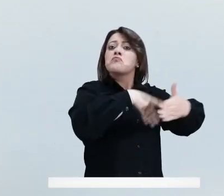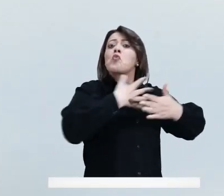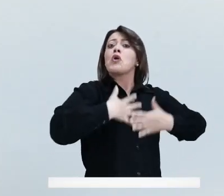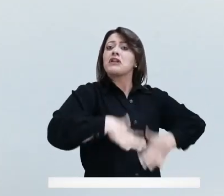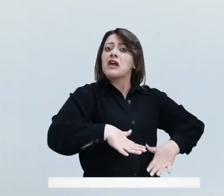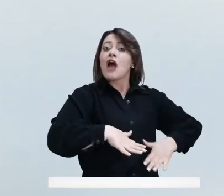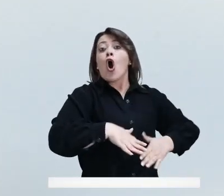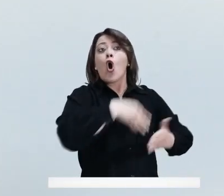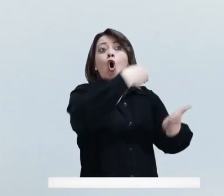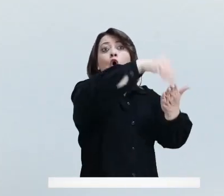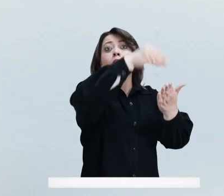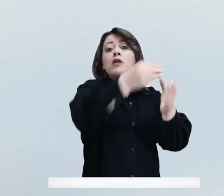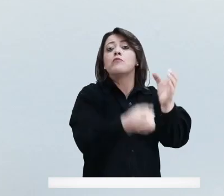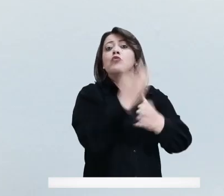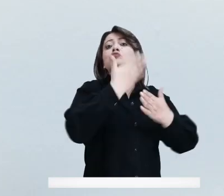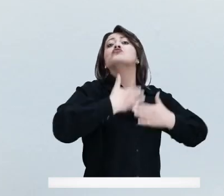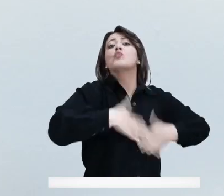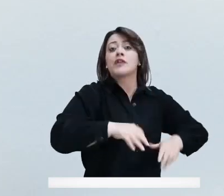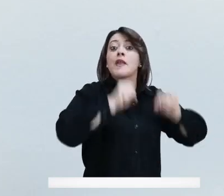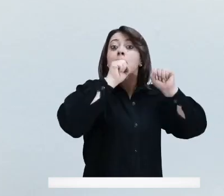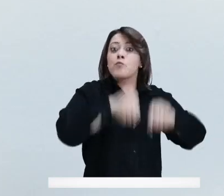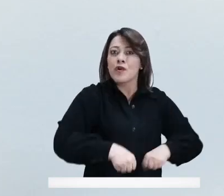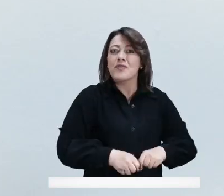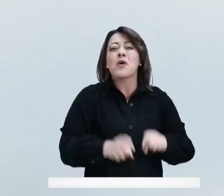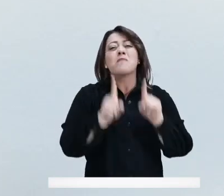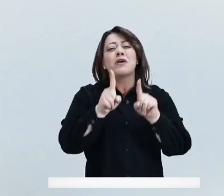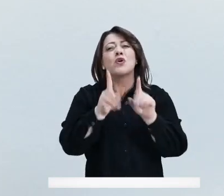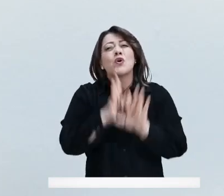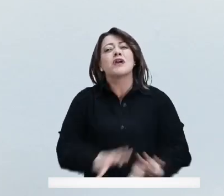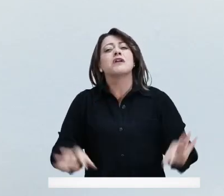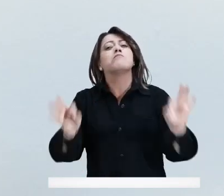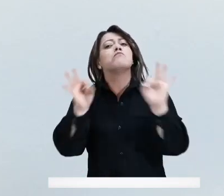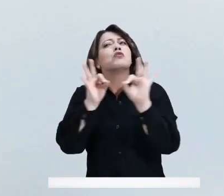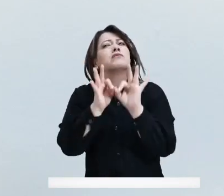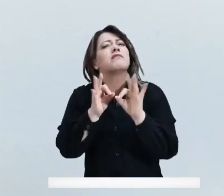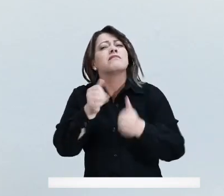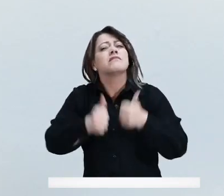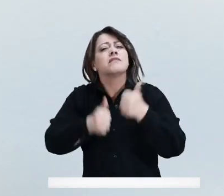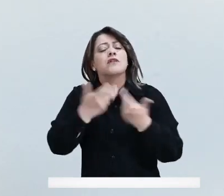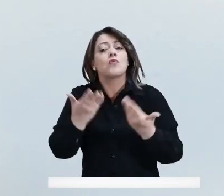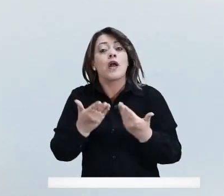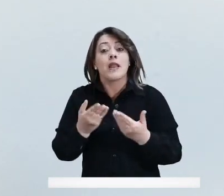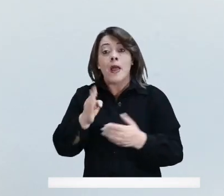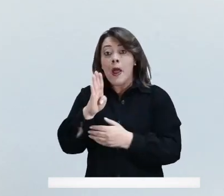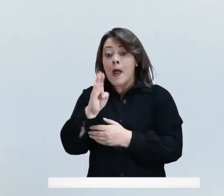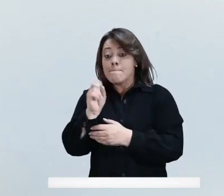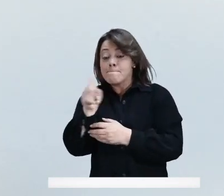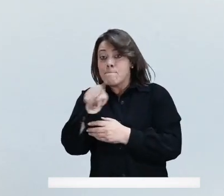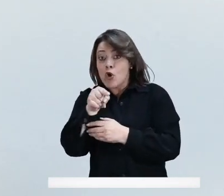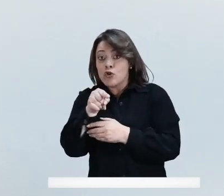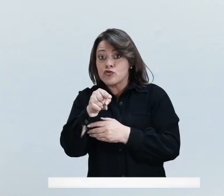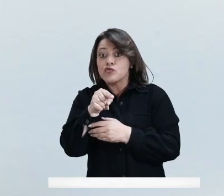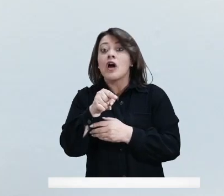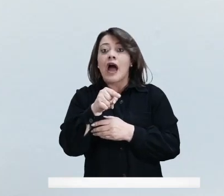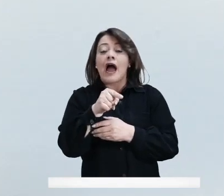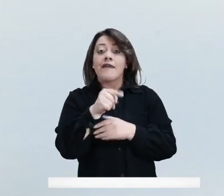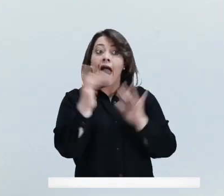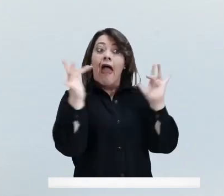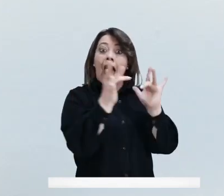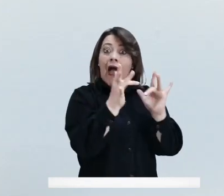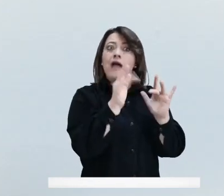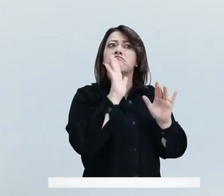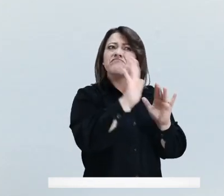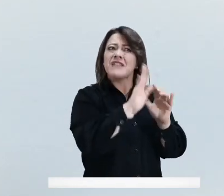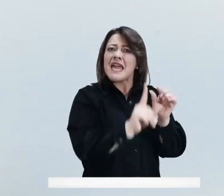del supermercado, entendiendo que ese recurso que pone el distrito es igual que un cliente que va con un dinero en efectivo. Además,